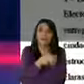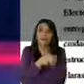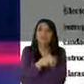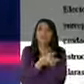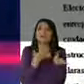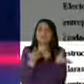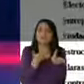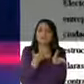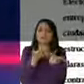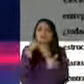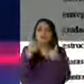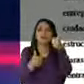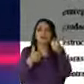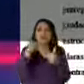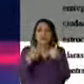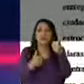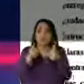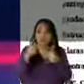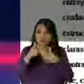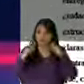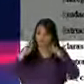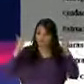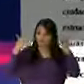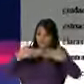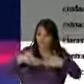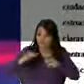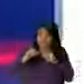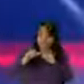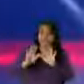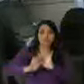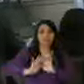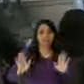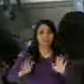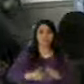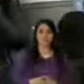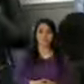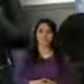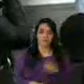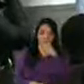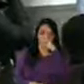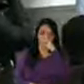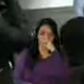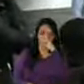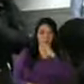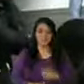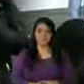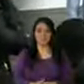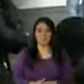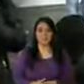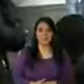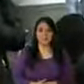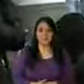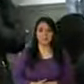la opción presidencial que se comprometa a terminar con el continuismo. Informó Sofía Vintimilla.